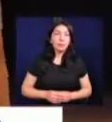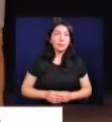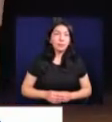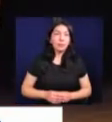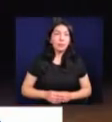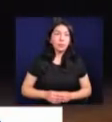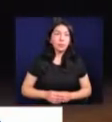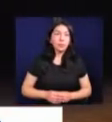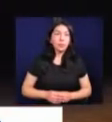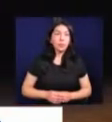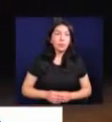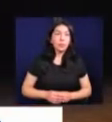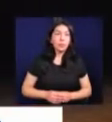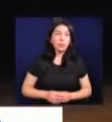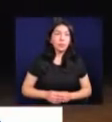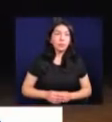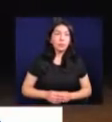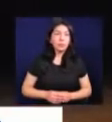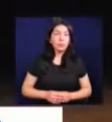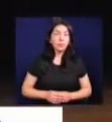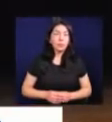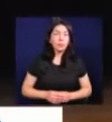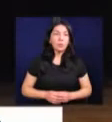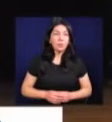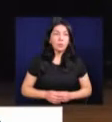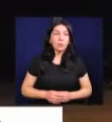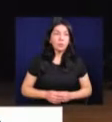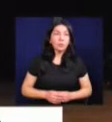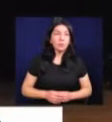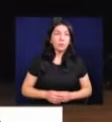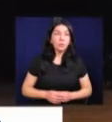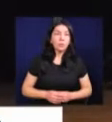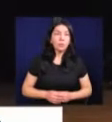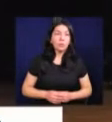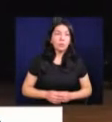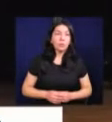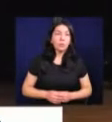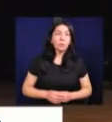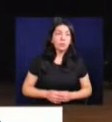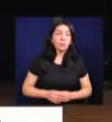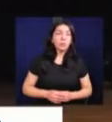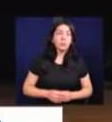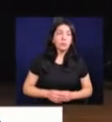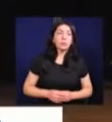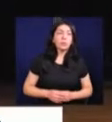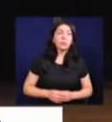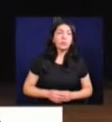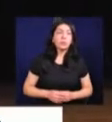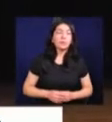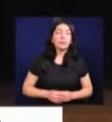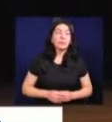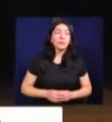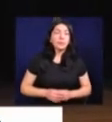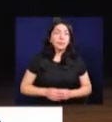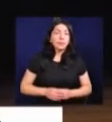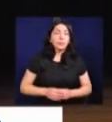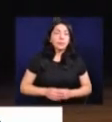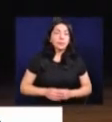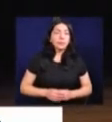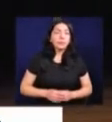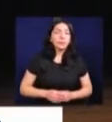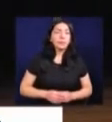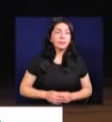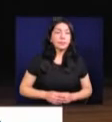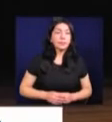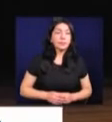los ojos que nos miran hacia la universidad y nosotros miramos también a la región y el país y al mundo por lo